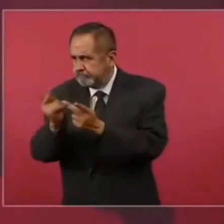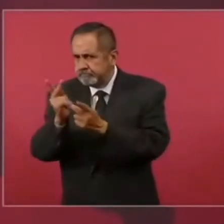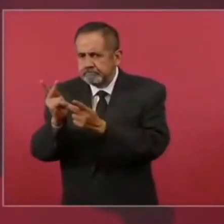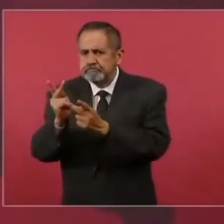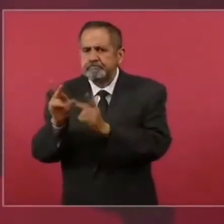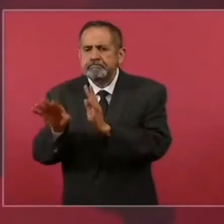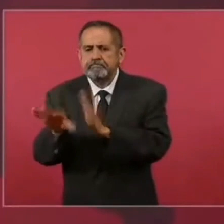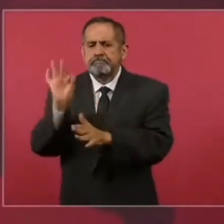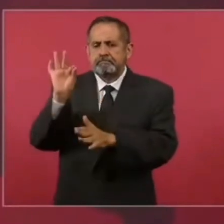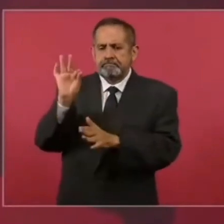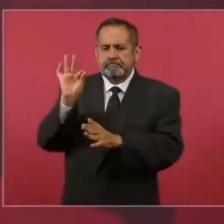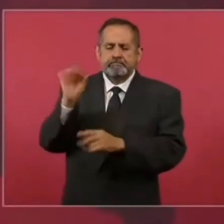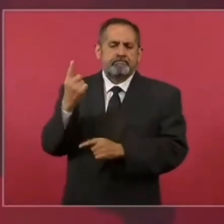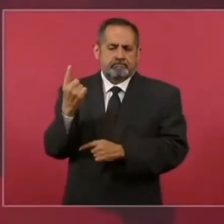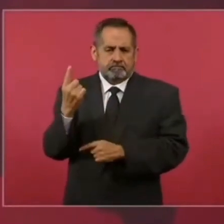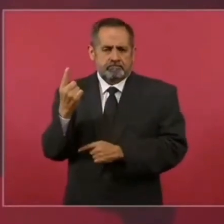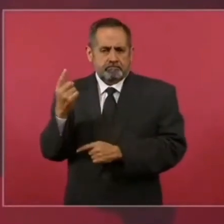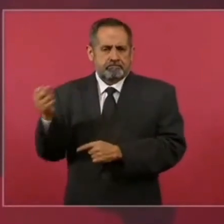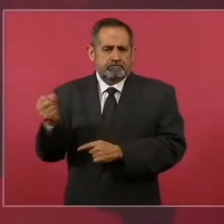elegir